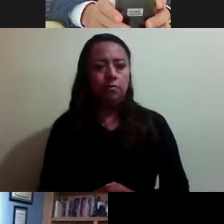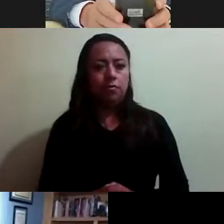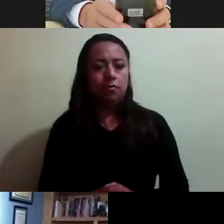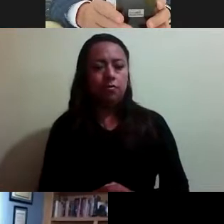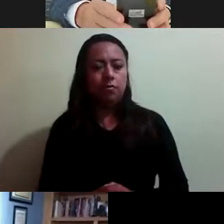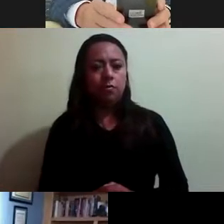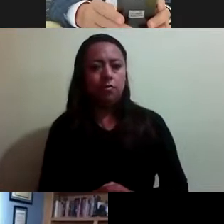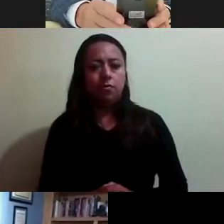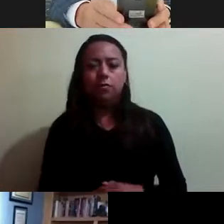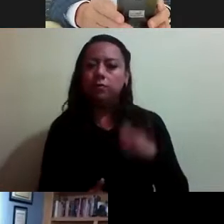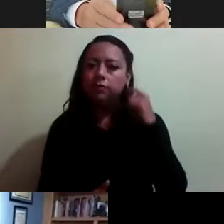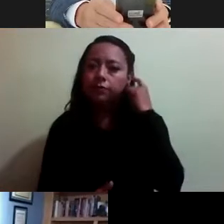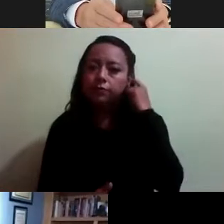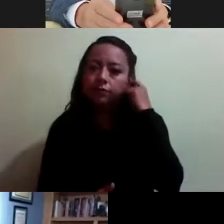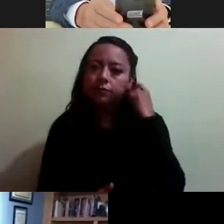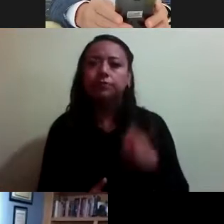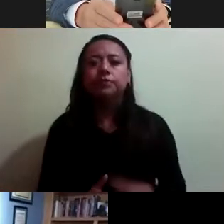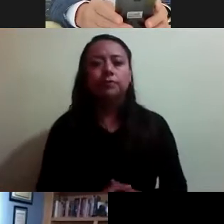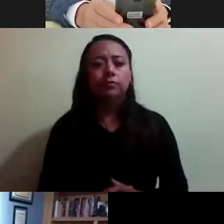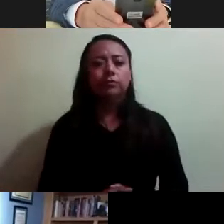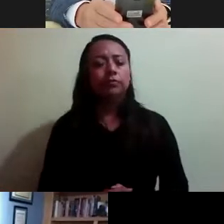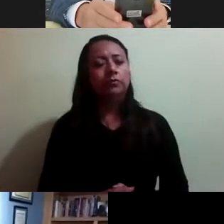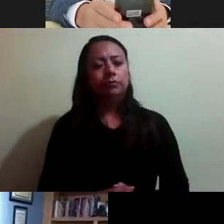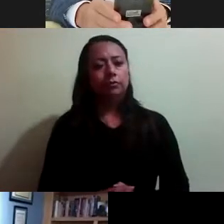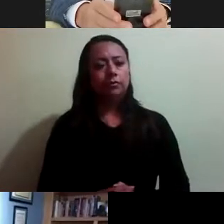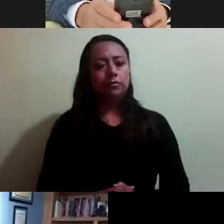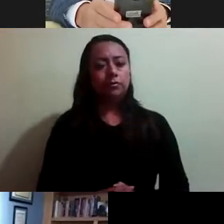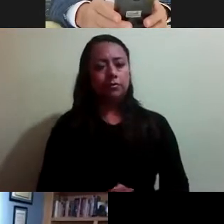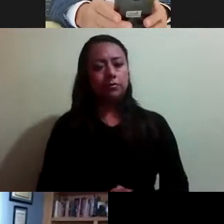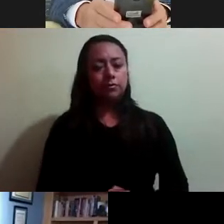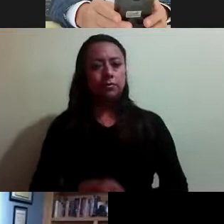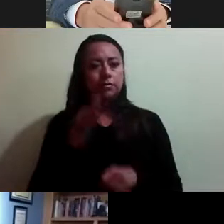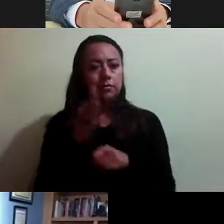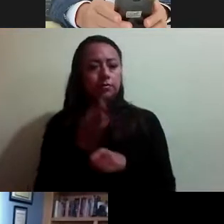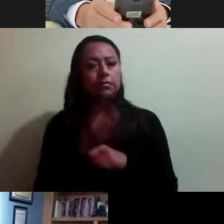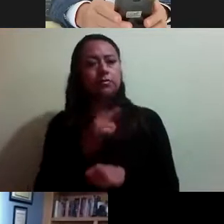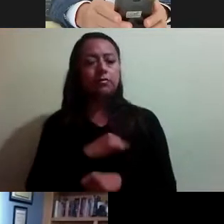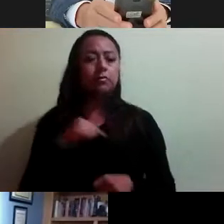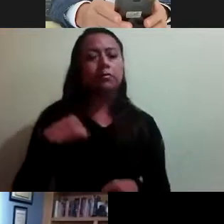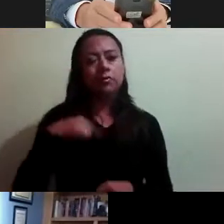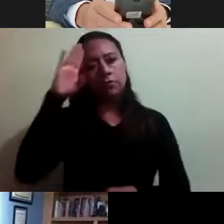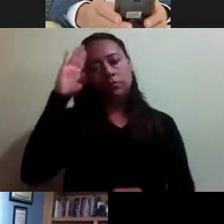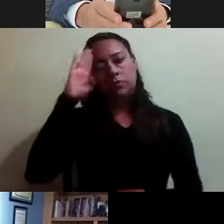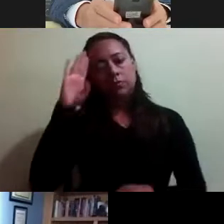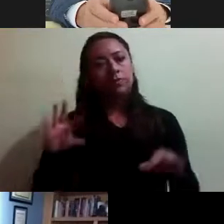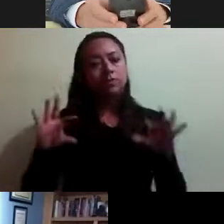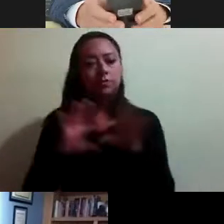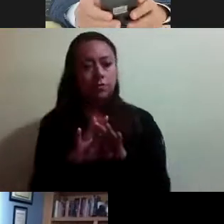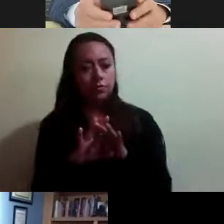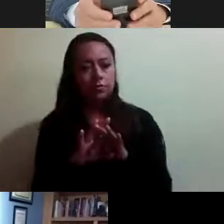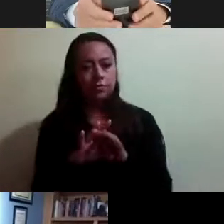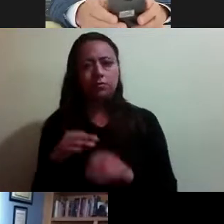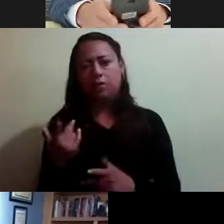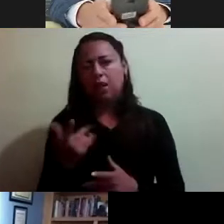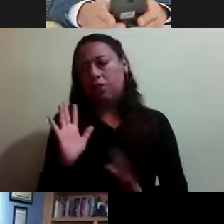Estamos en la idea de reunirnos en breve para revisar este punto y ya